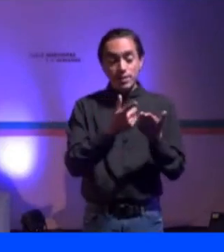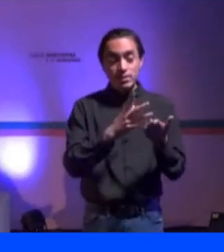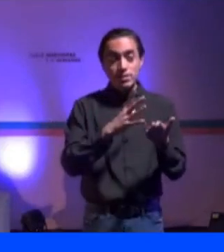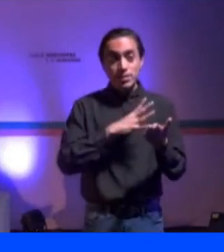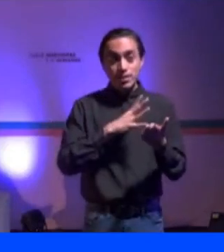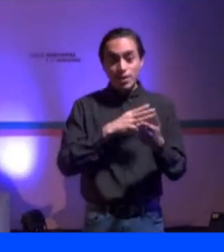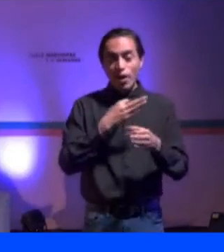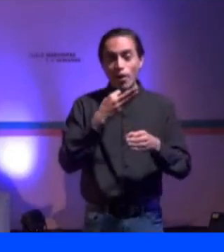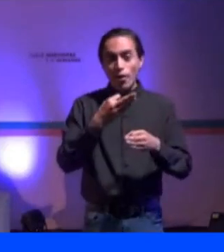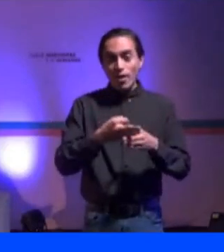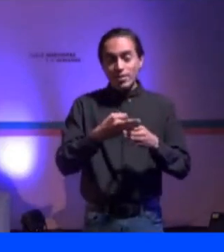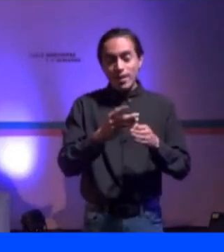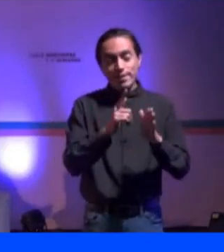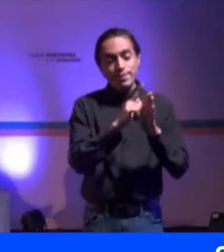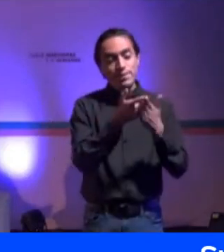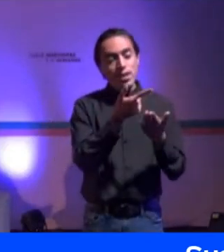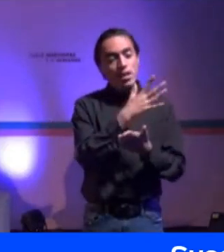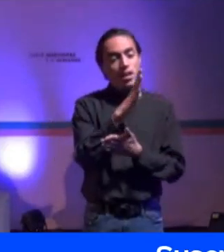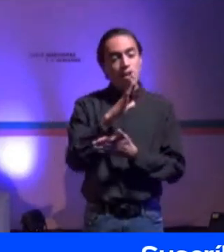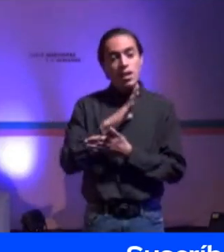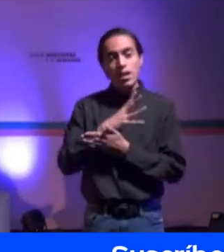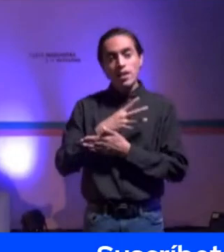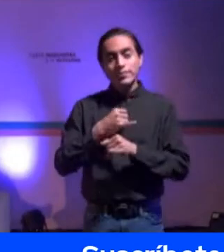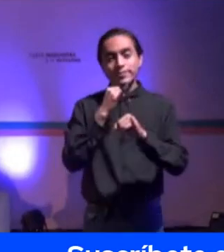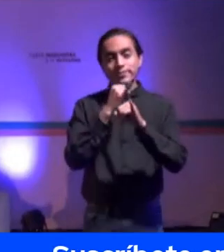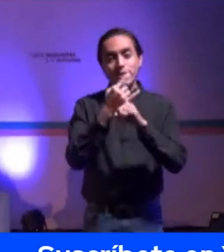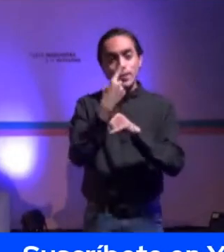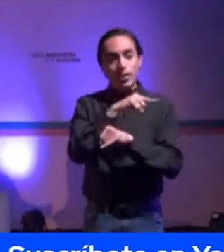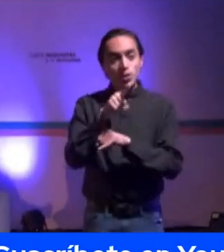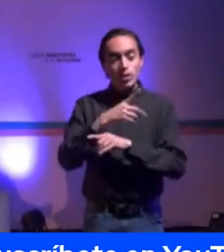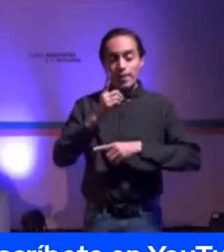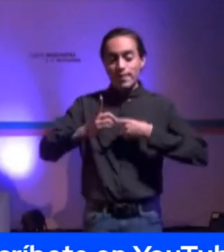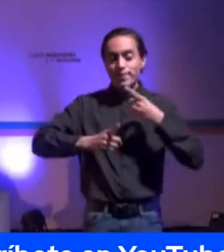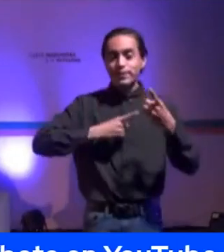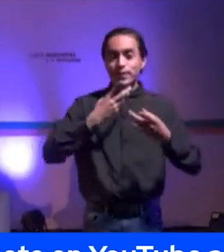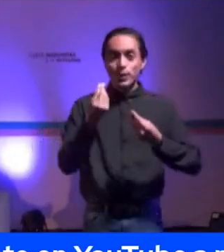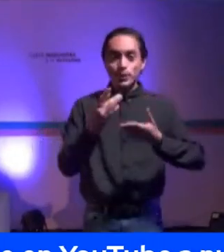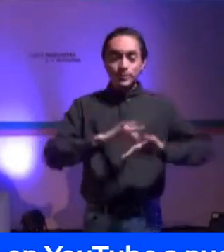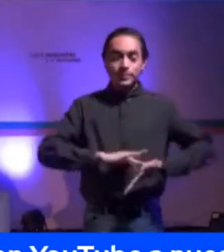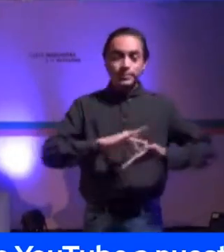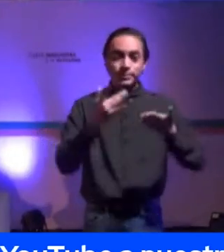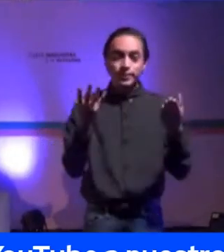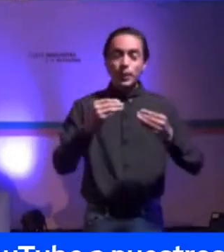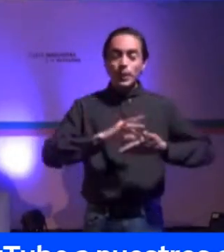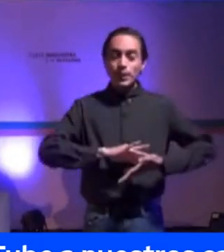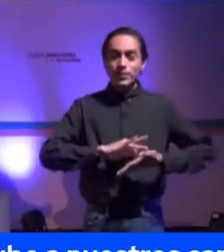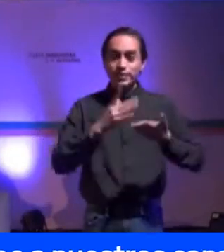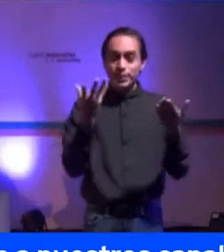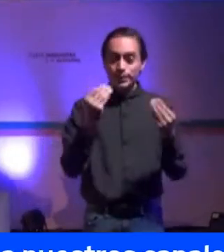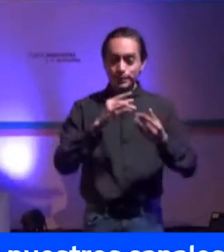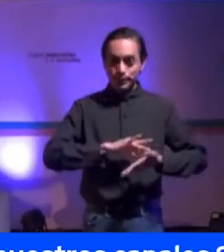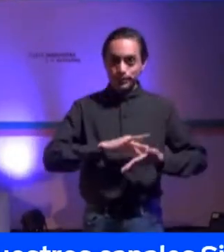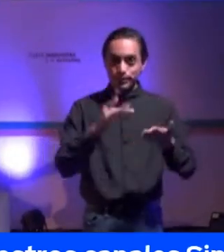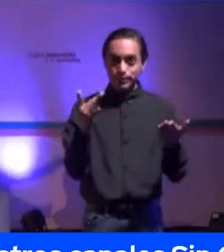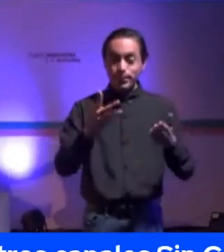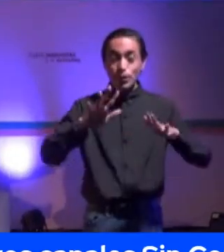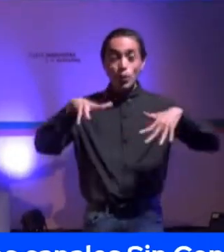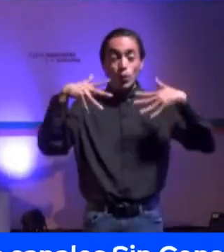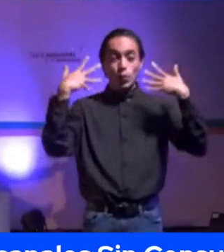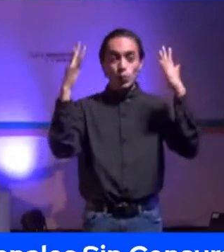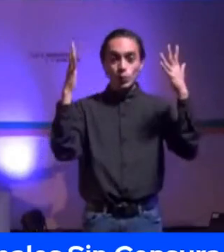a dejarles una biblioteca completa para disfrutar. Muchísimas gracias. Muchas gracias, muchas gracias. Oigan, un